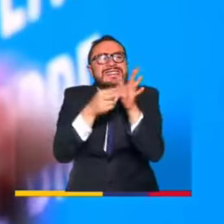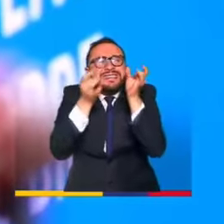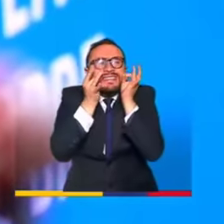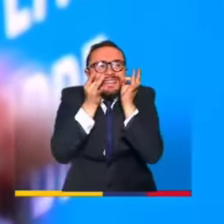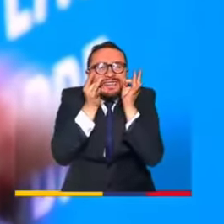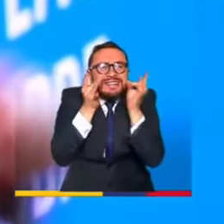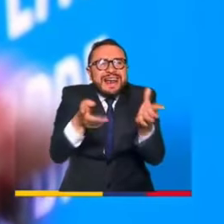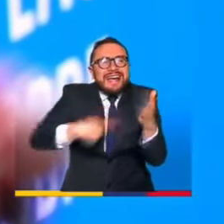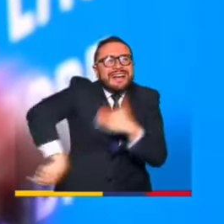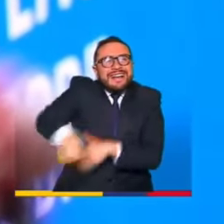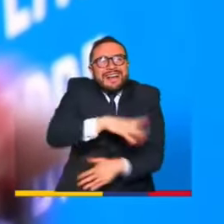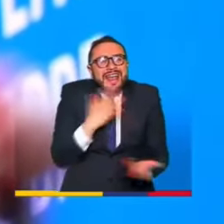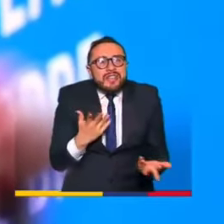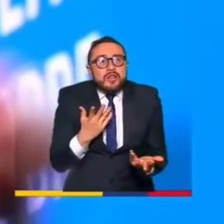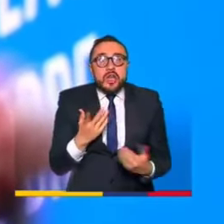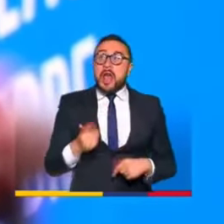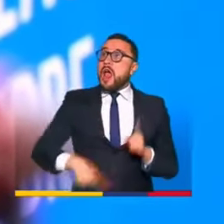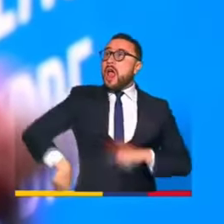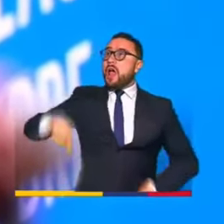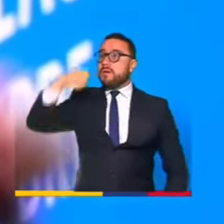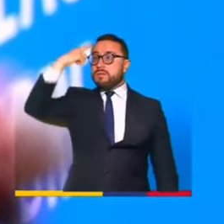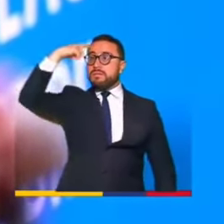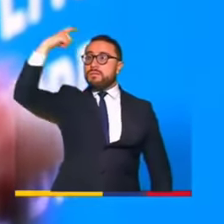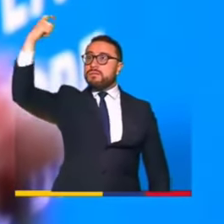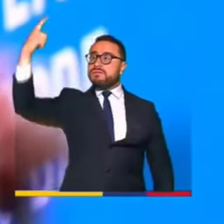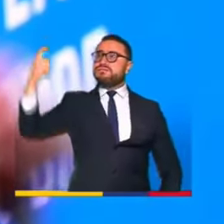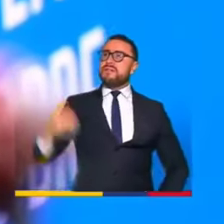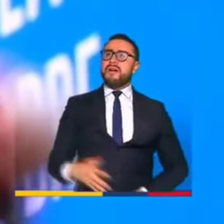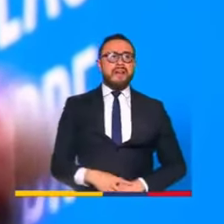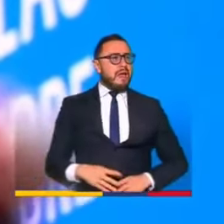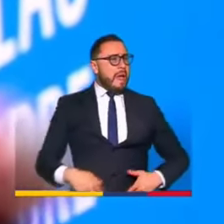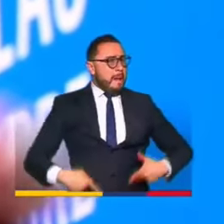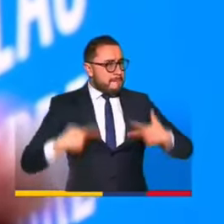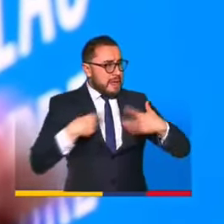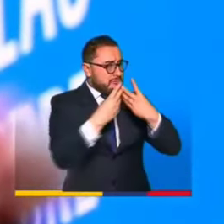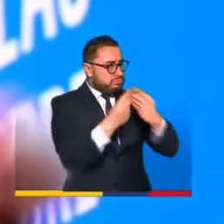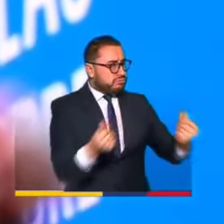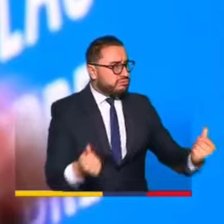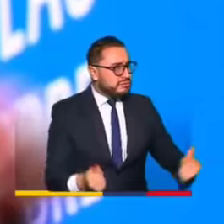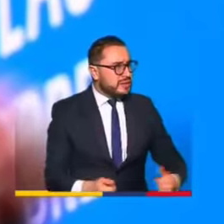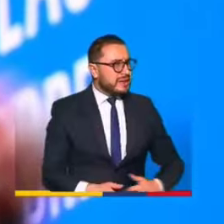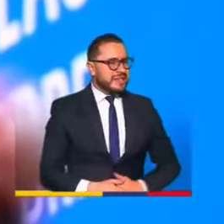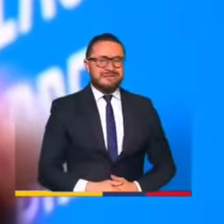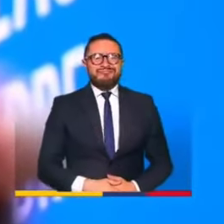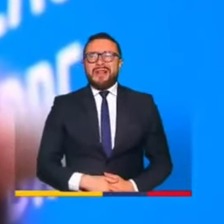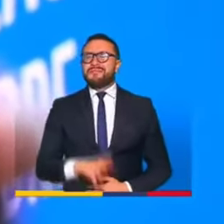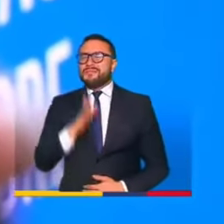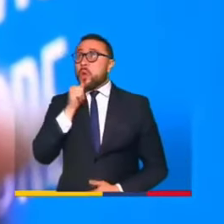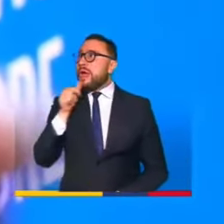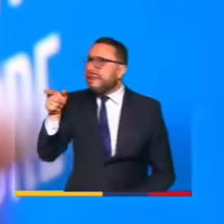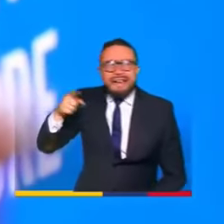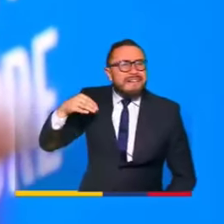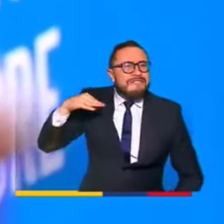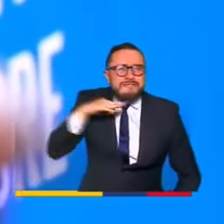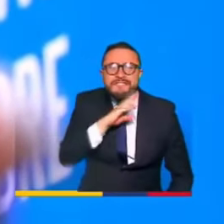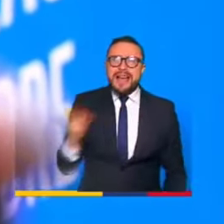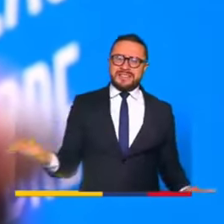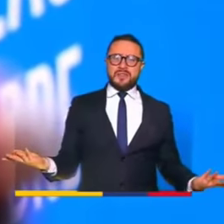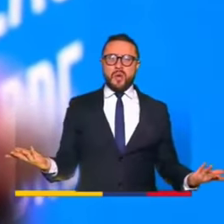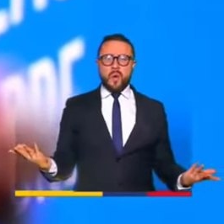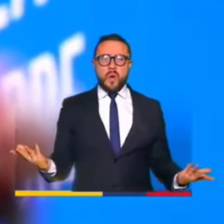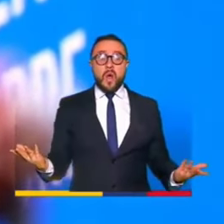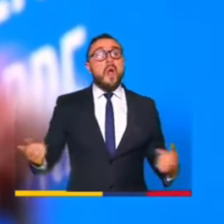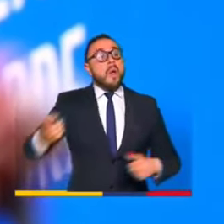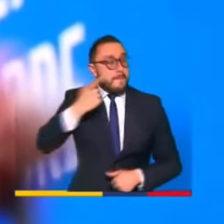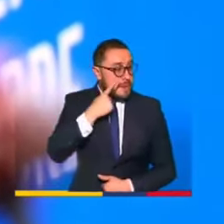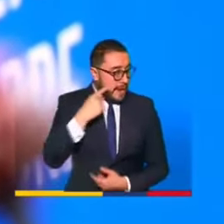la extinción de la biodiversidad y de la vida. Detener la acumulación del capital